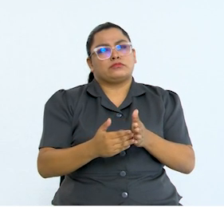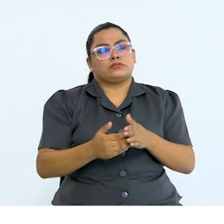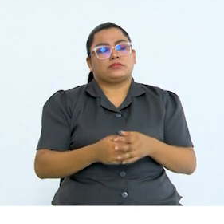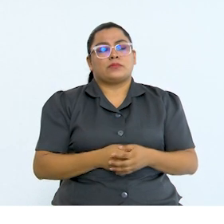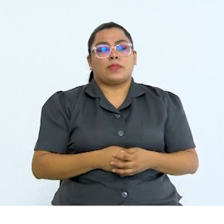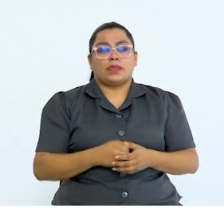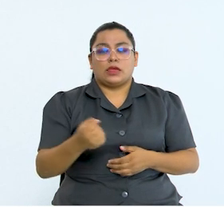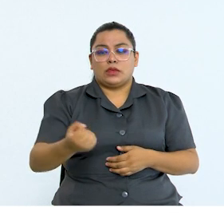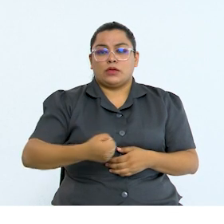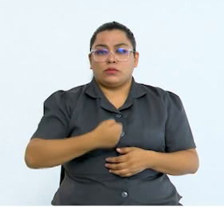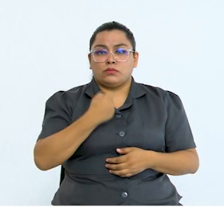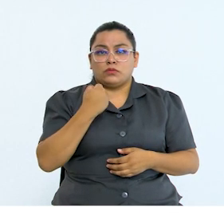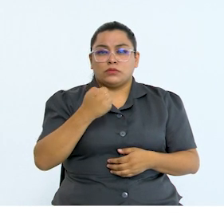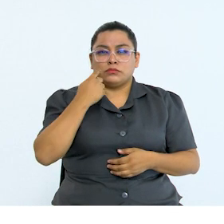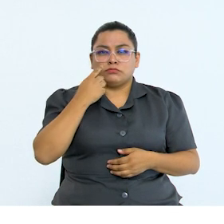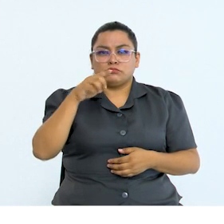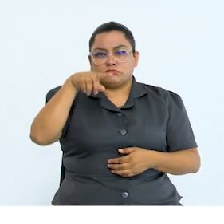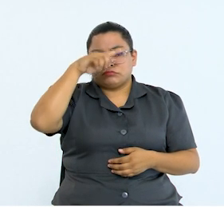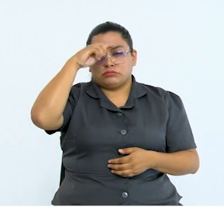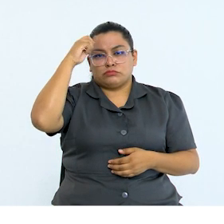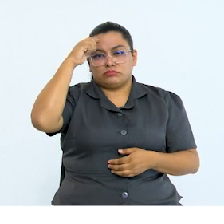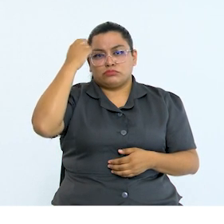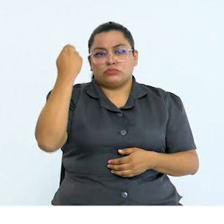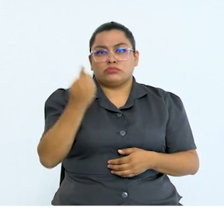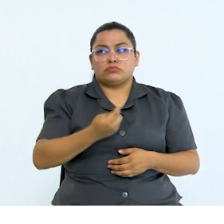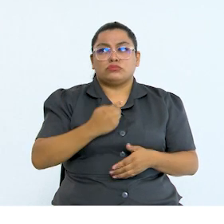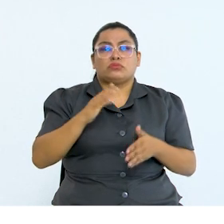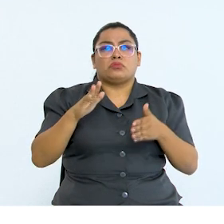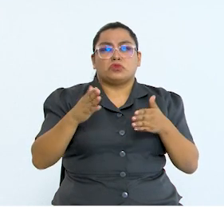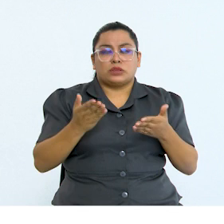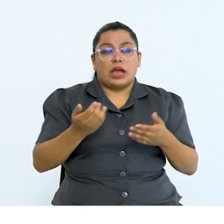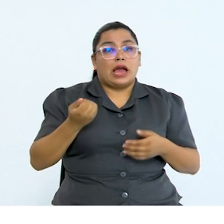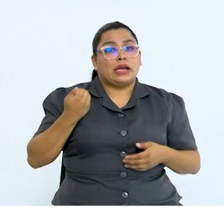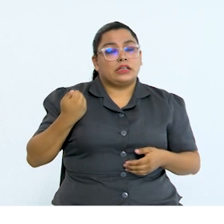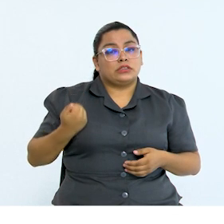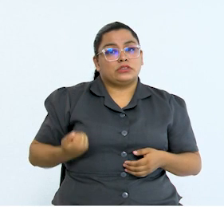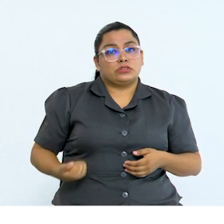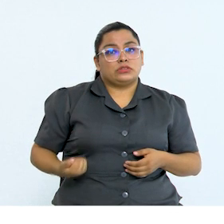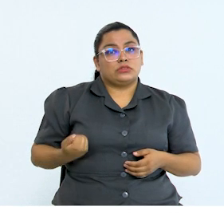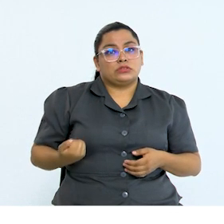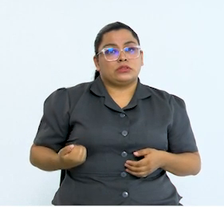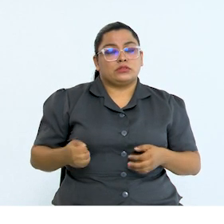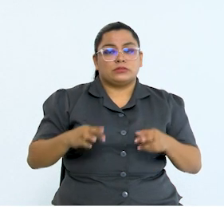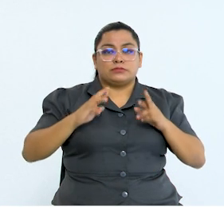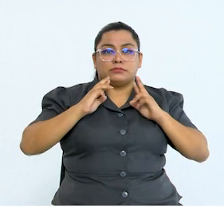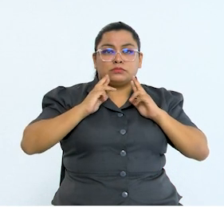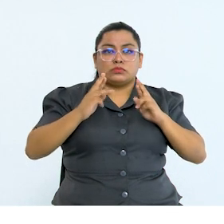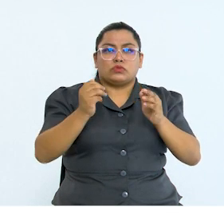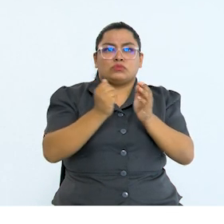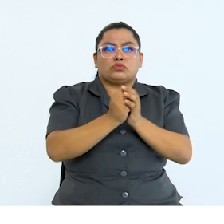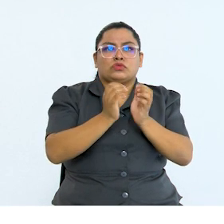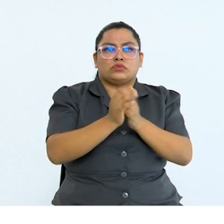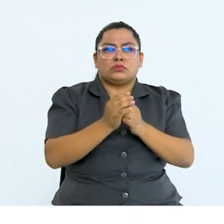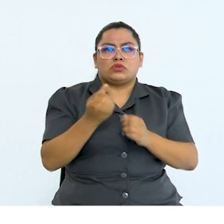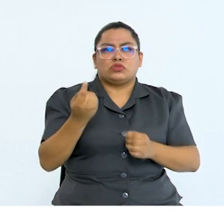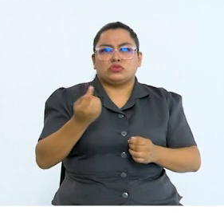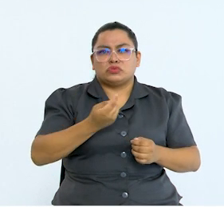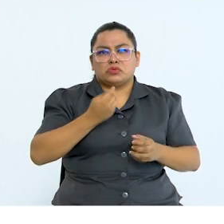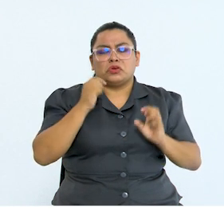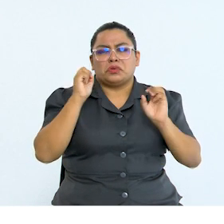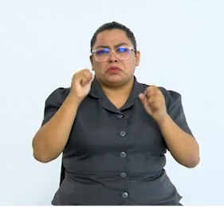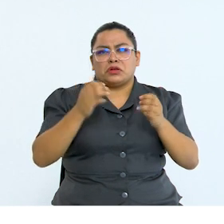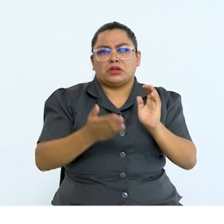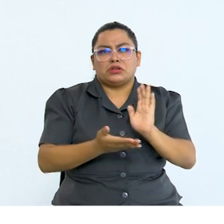importante procurar el trabajo individual para que el estudiante resuelva el problema por su cuenta y desarrolle